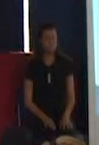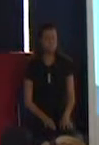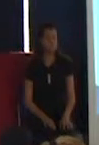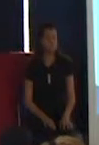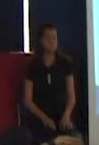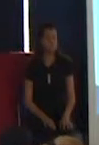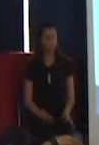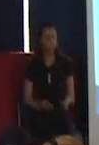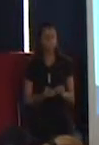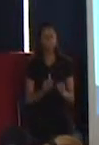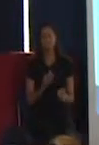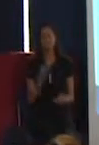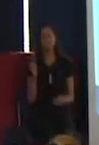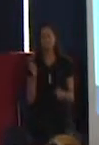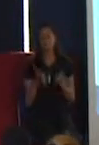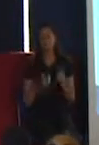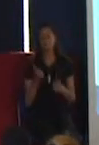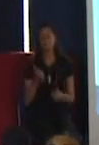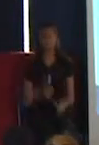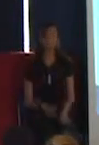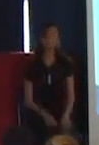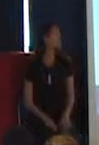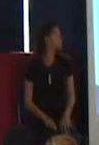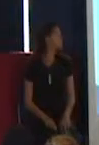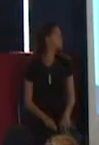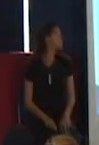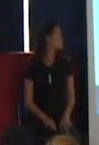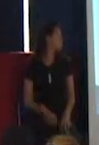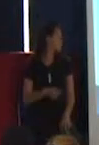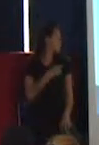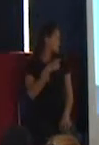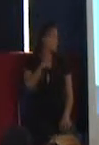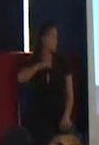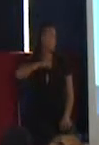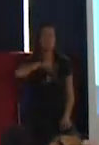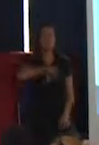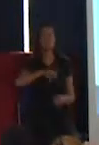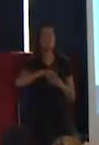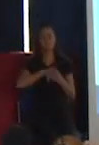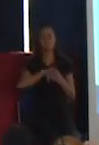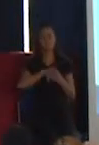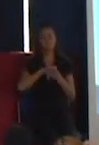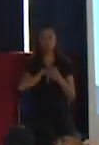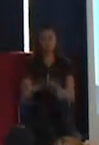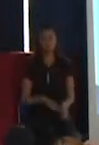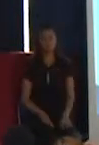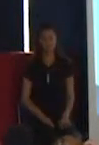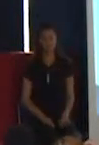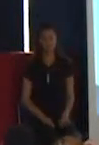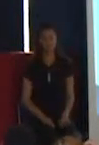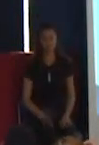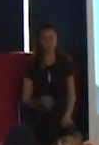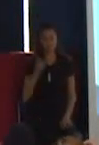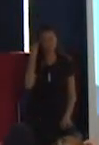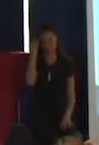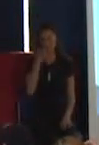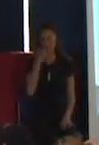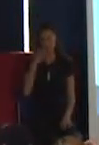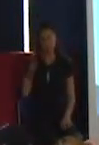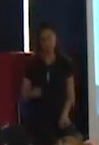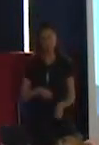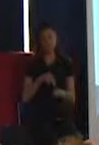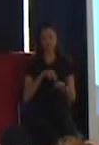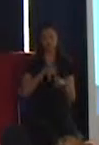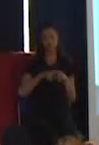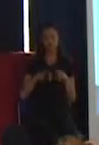¿Qué otra cosa tenemos? Derecho al transporte. Ay, caramba, cuando nos vamos a subir ese Transmilenio,